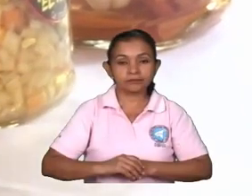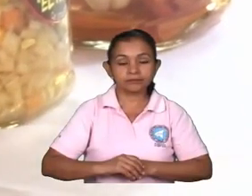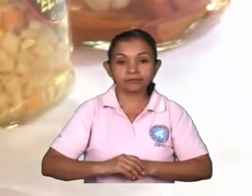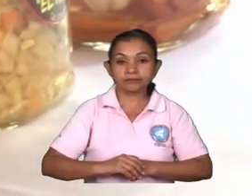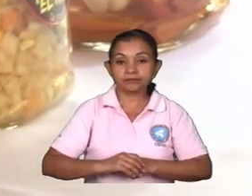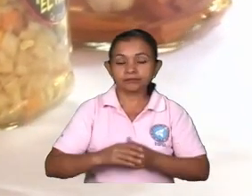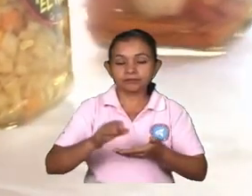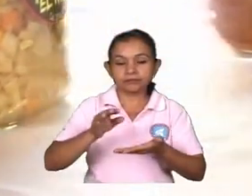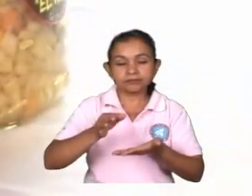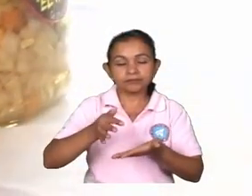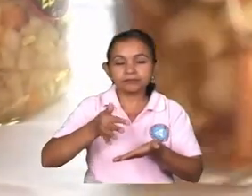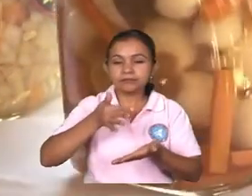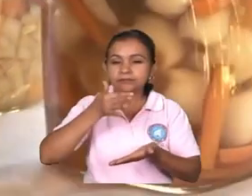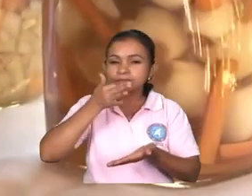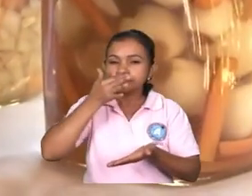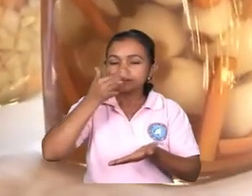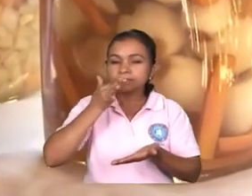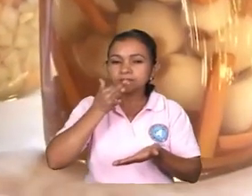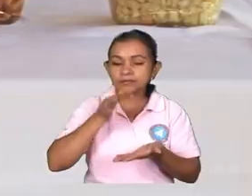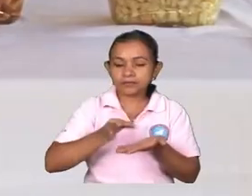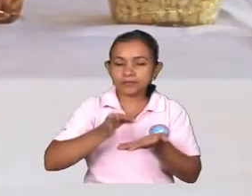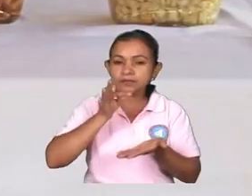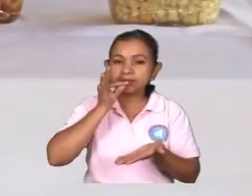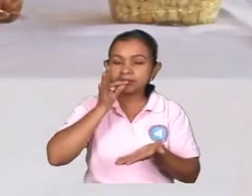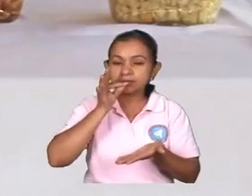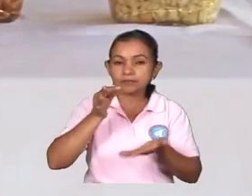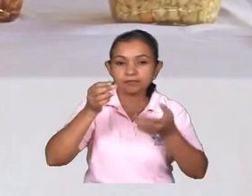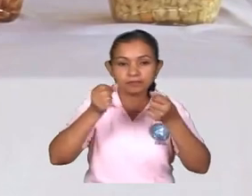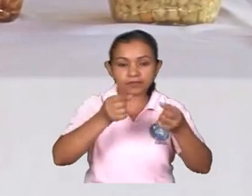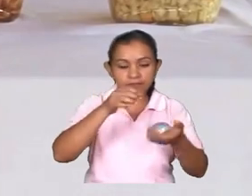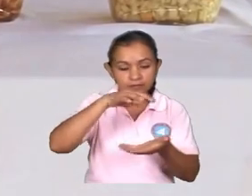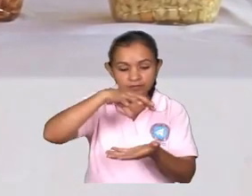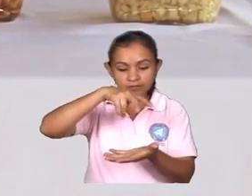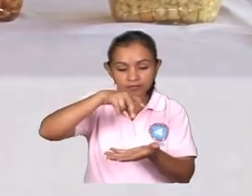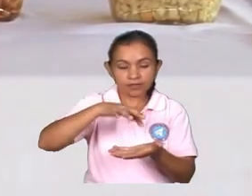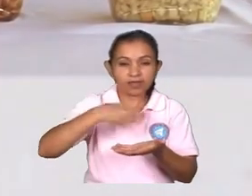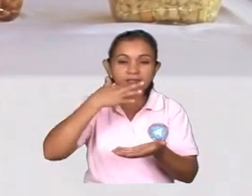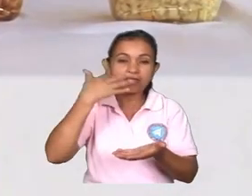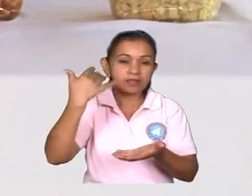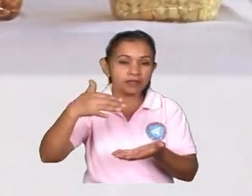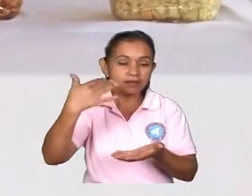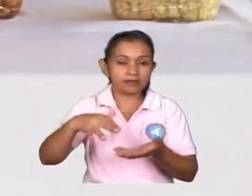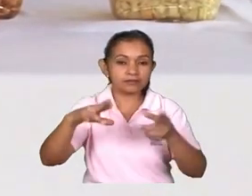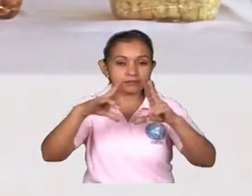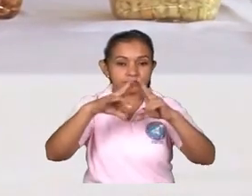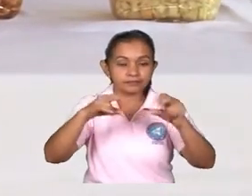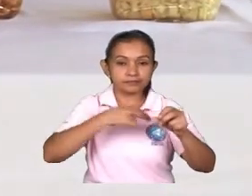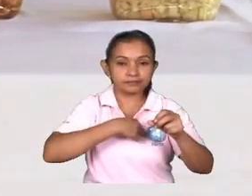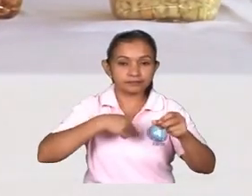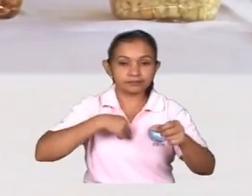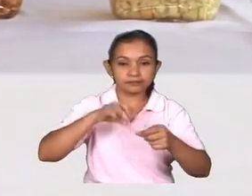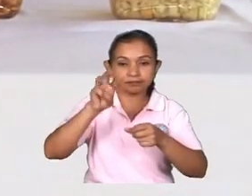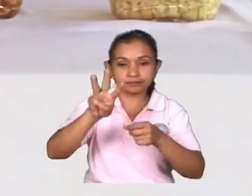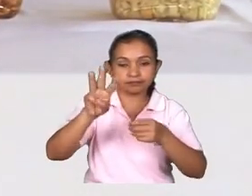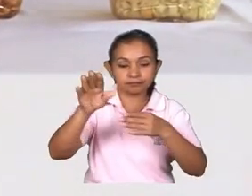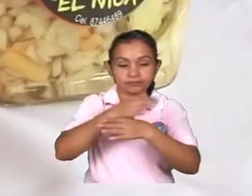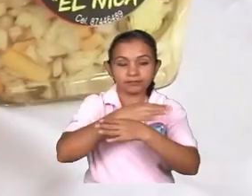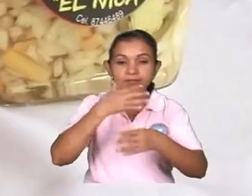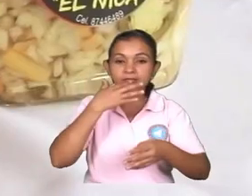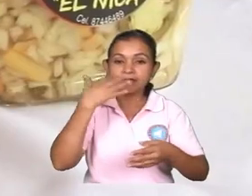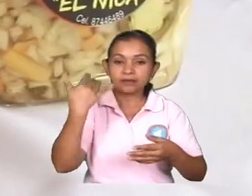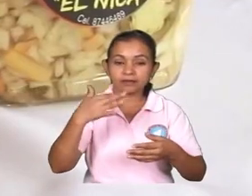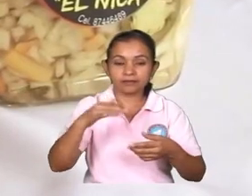El aroma y sabor son las características que distinguen a los chileros caseros El Nica, productos elaborados con tres tipos de chiles: